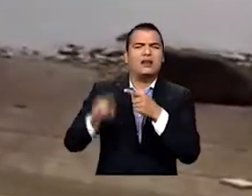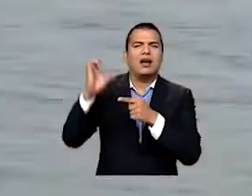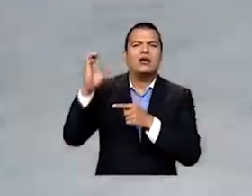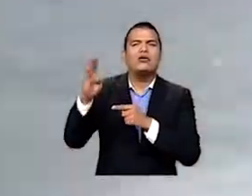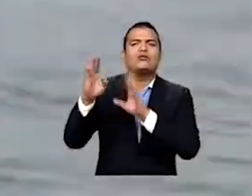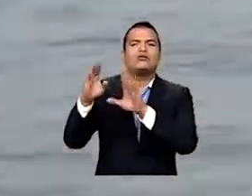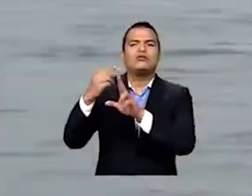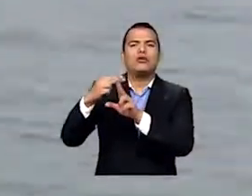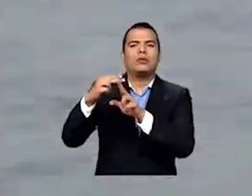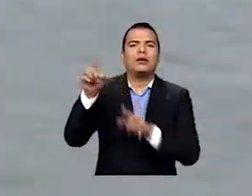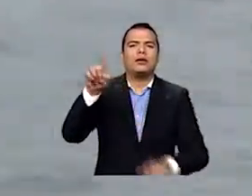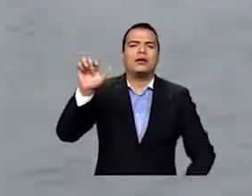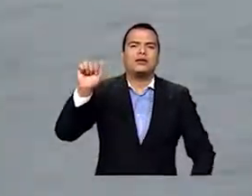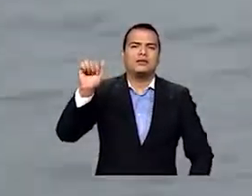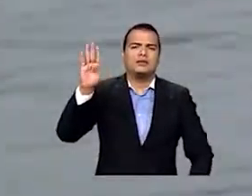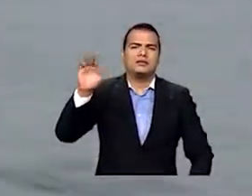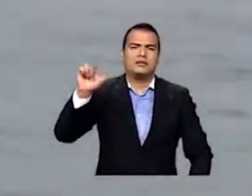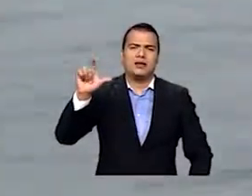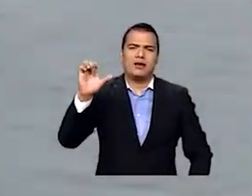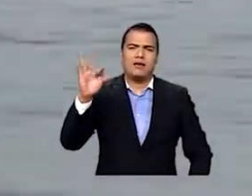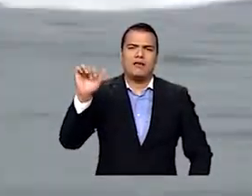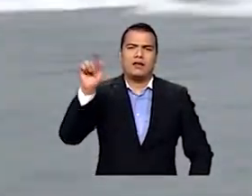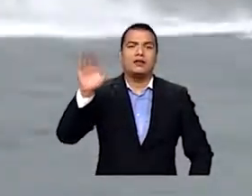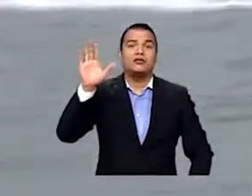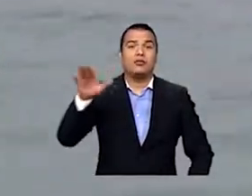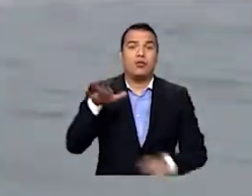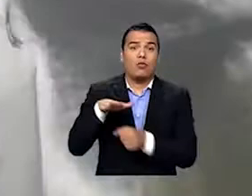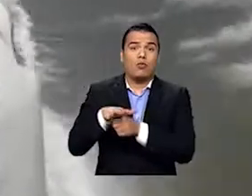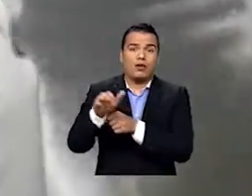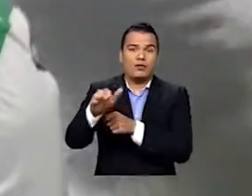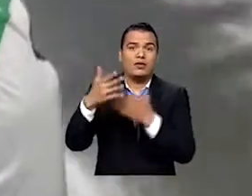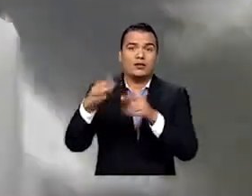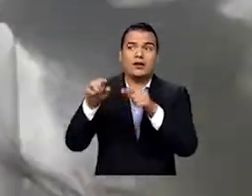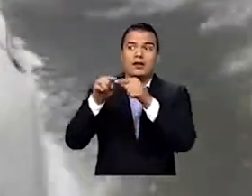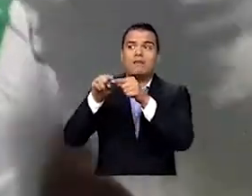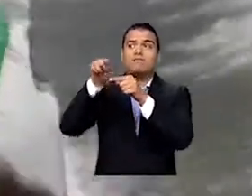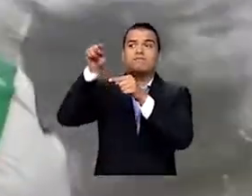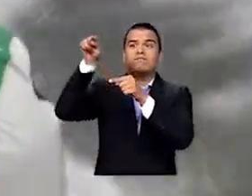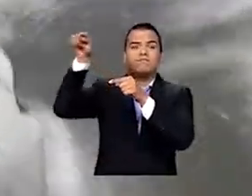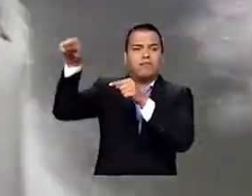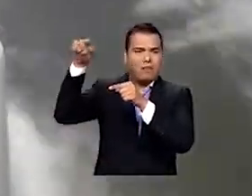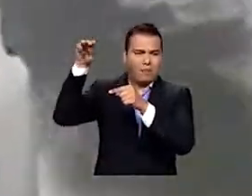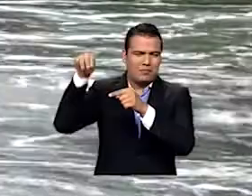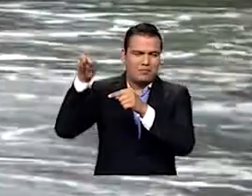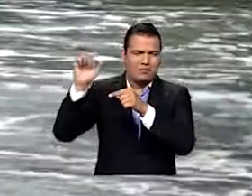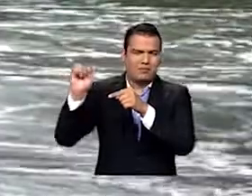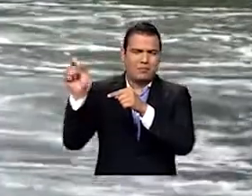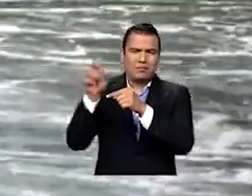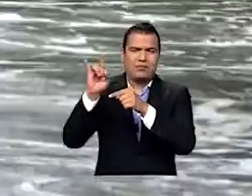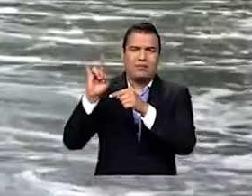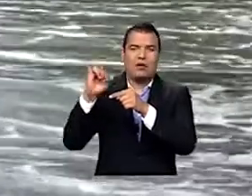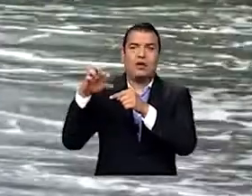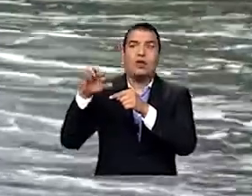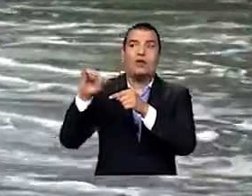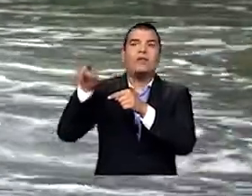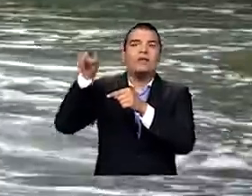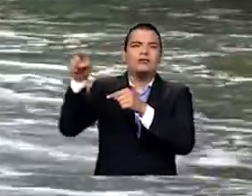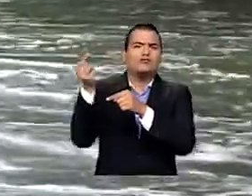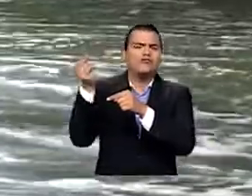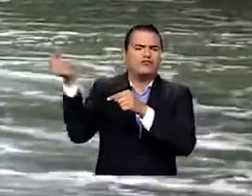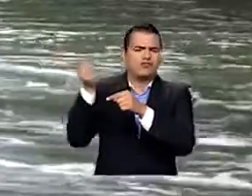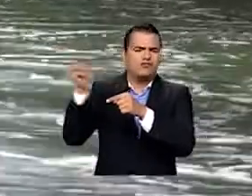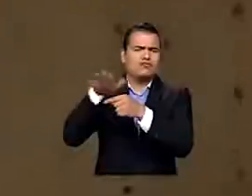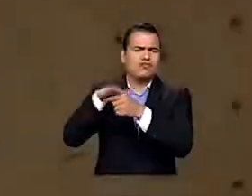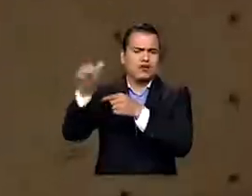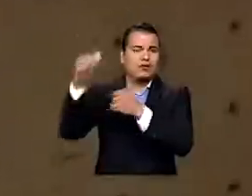Y posteriormente, 17 millas náuticas para llegar a Santa Clara y Mahuipi, zonas marino-costeras del distrito. Recorrido final